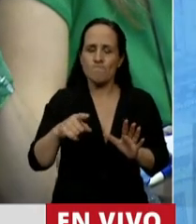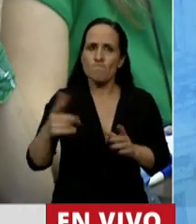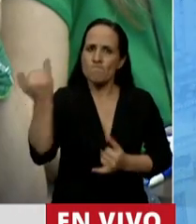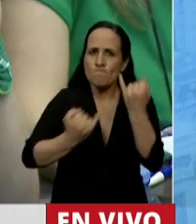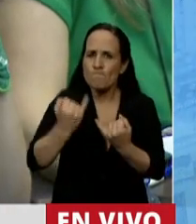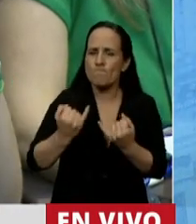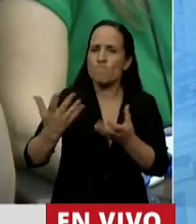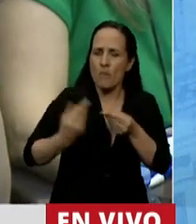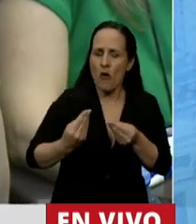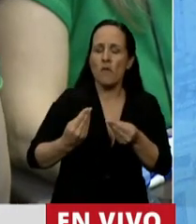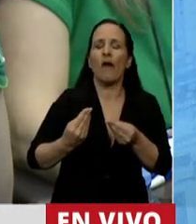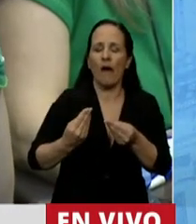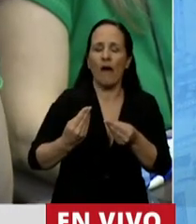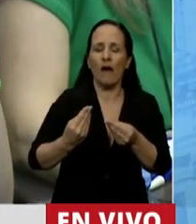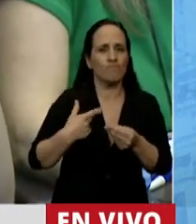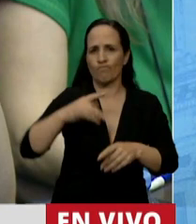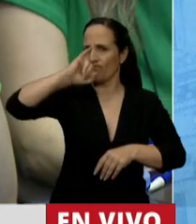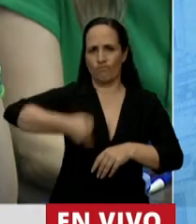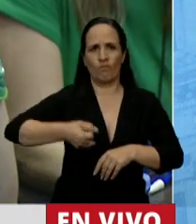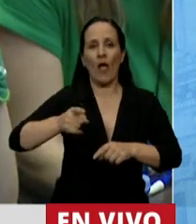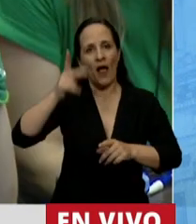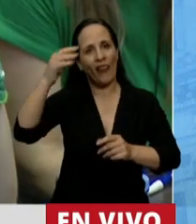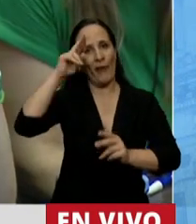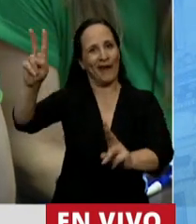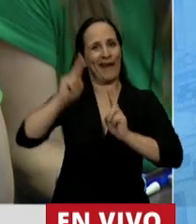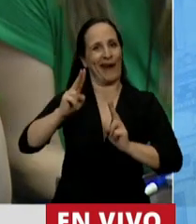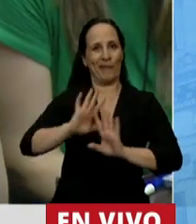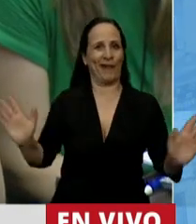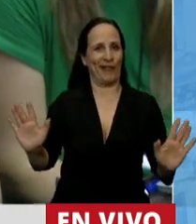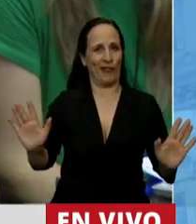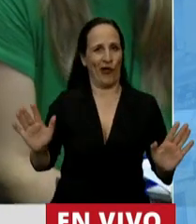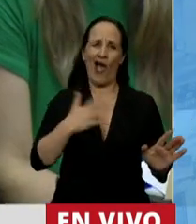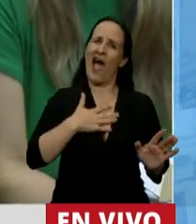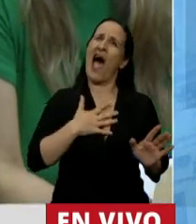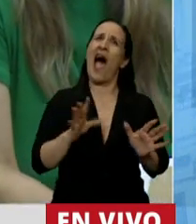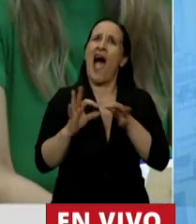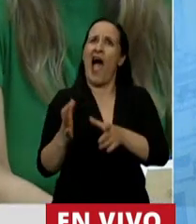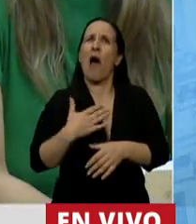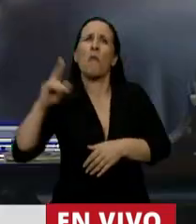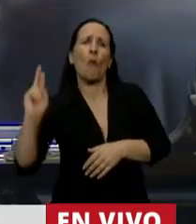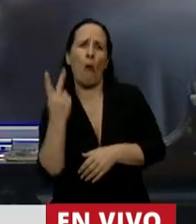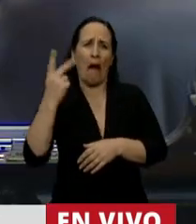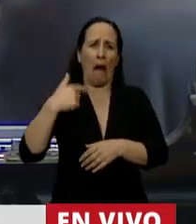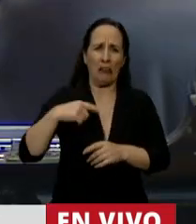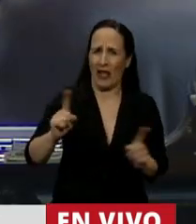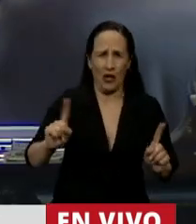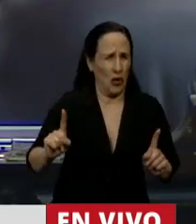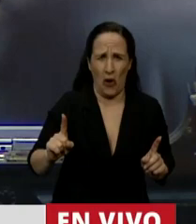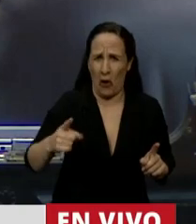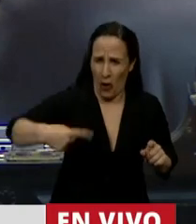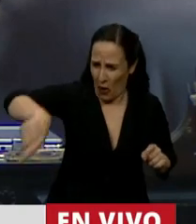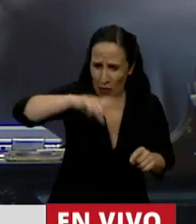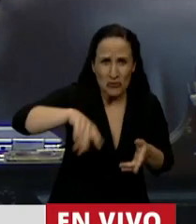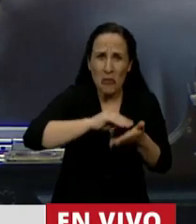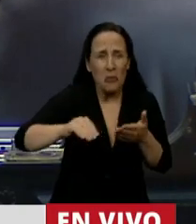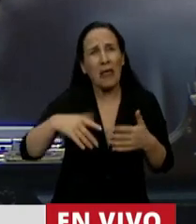aborto tiene que ser respetado así que solo esto quiero decir no me vinculen a mí con la muerte creo que no nos tienen que vincular a ninguno de